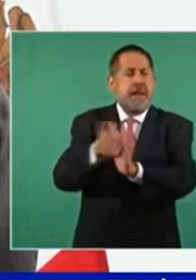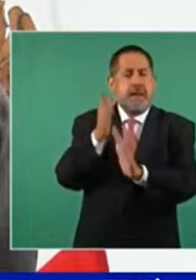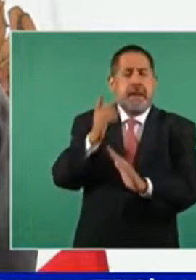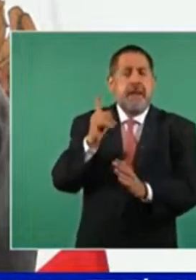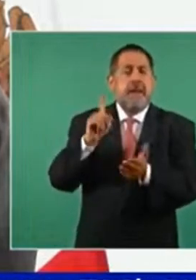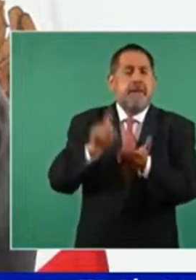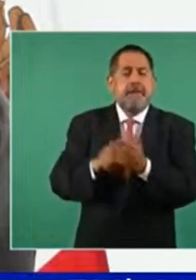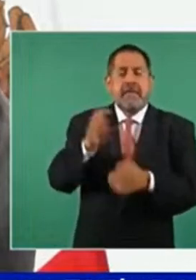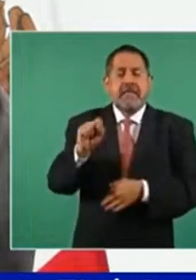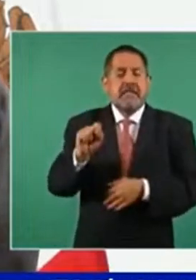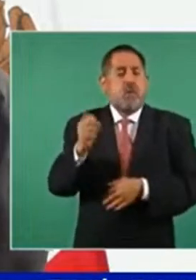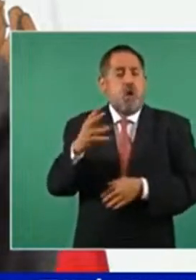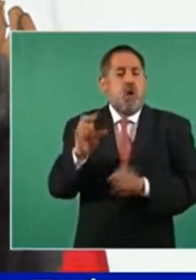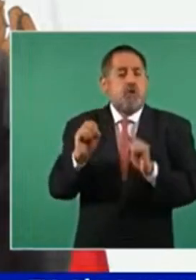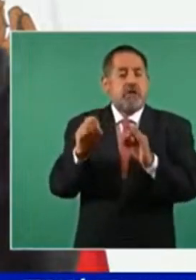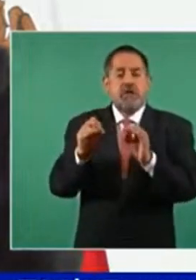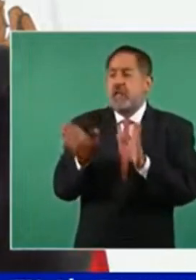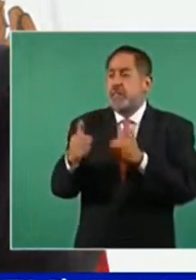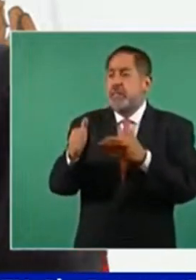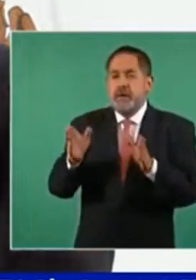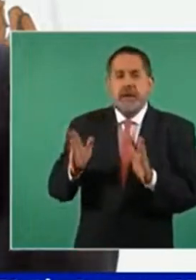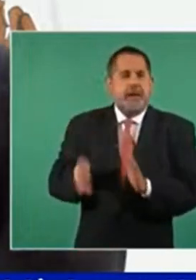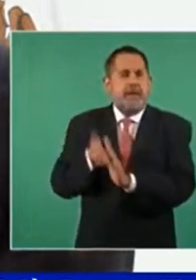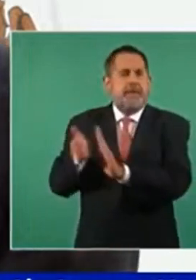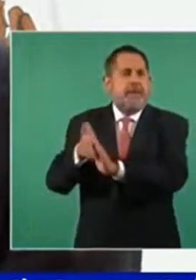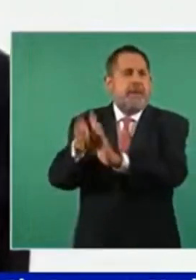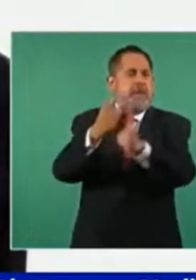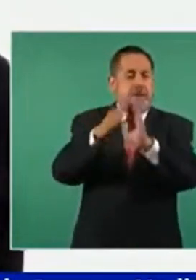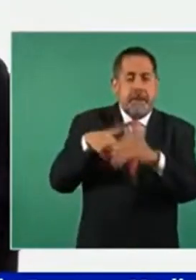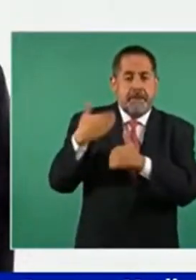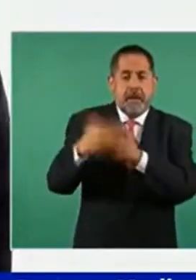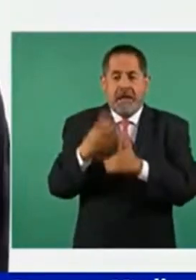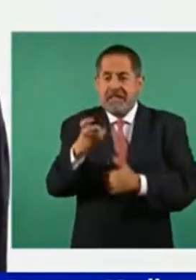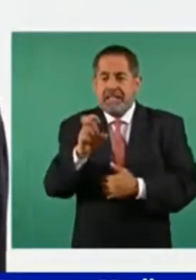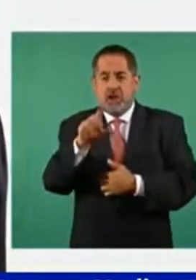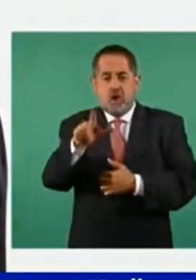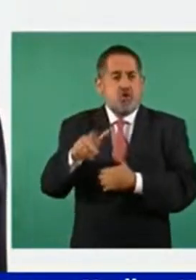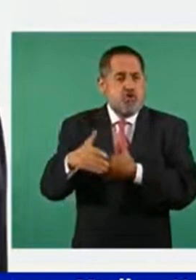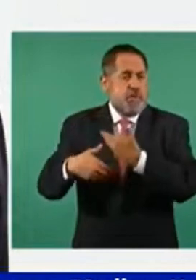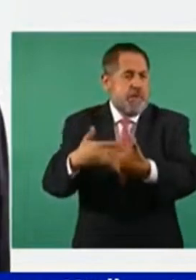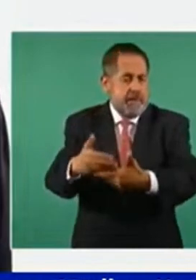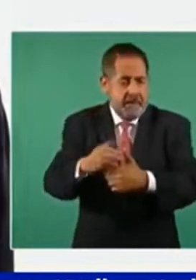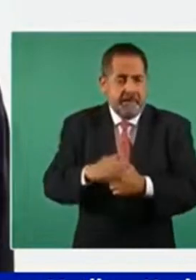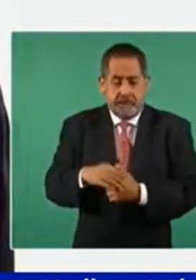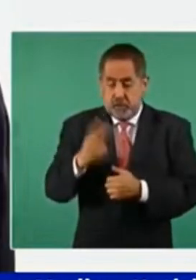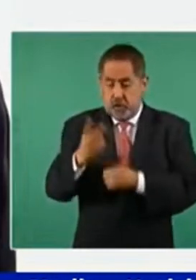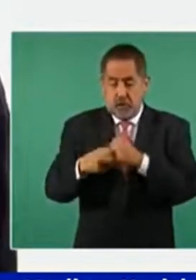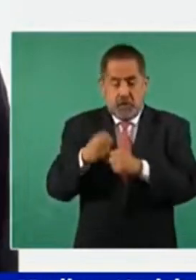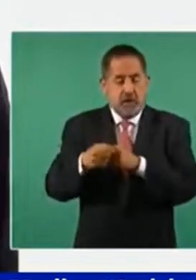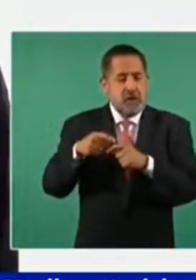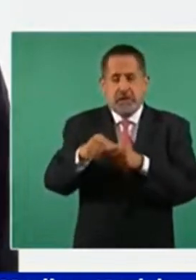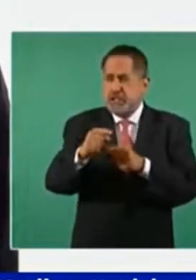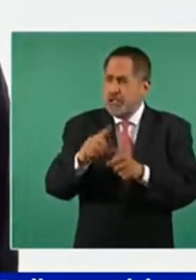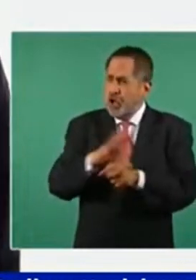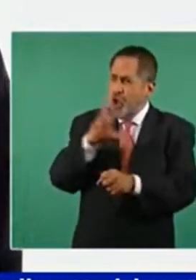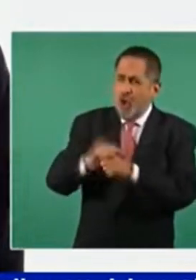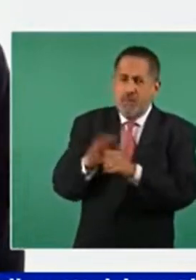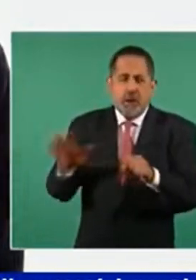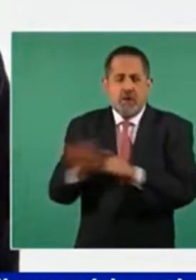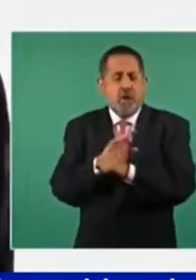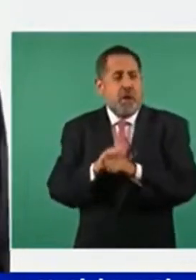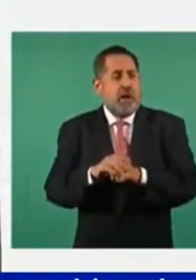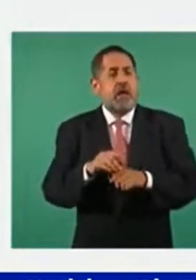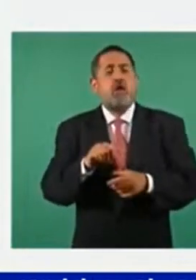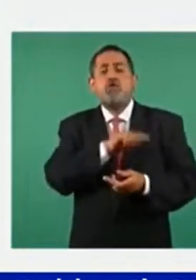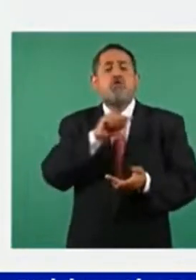el fallido proyecto del aeropuerto de Texcoco. Luego dice también el presidente: al mismo tiempo que comenzamos a combatir